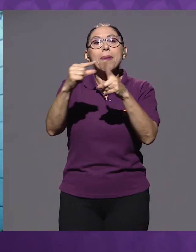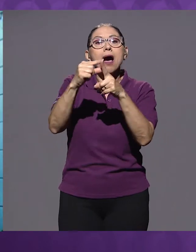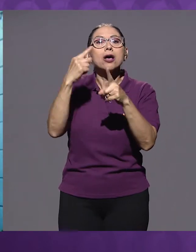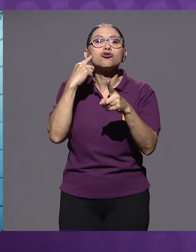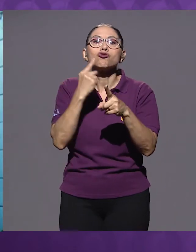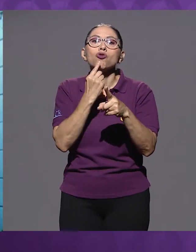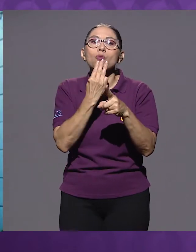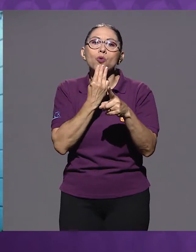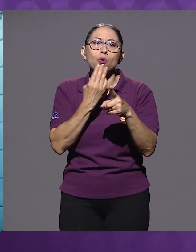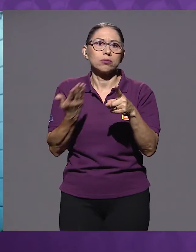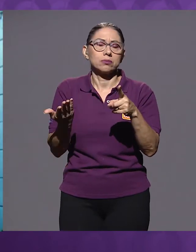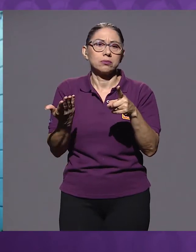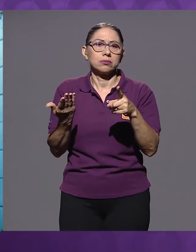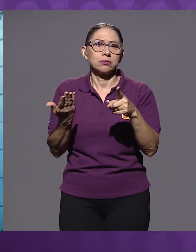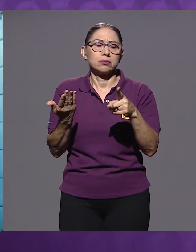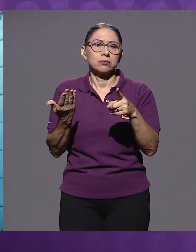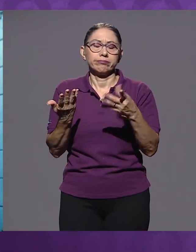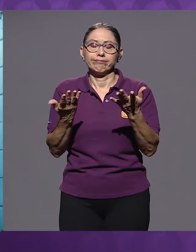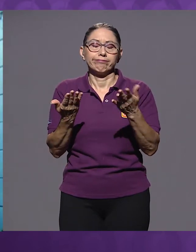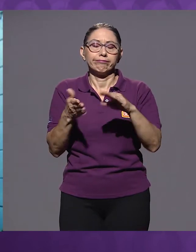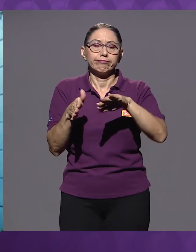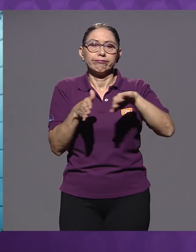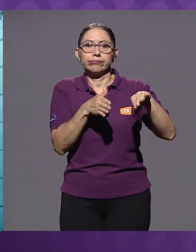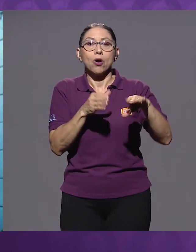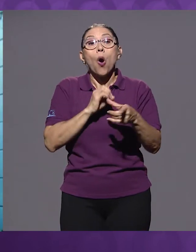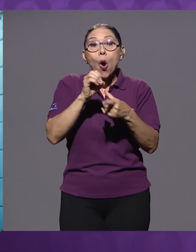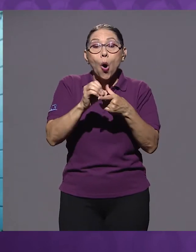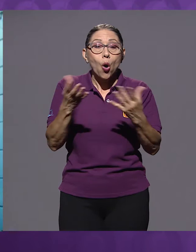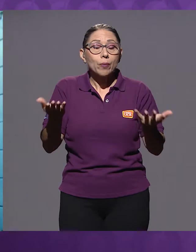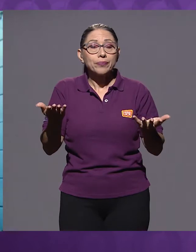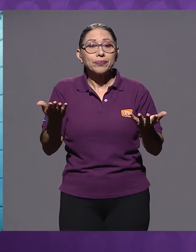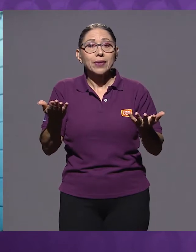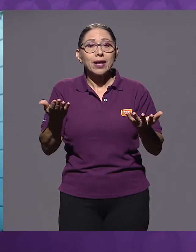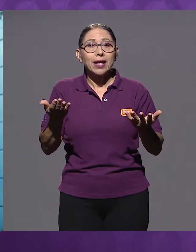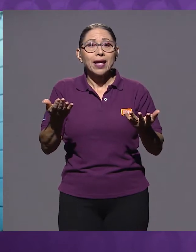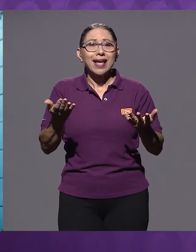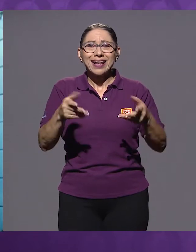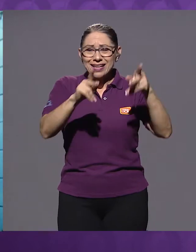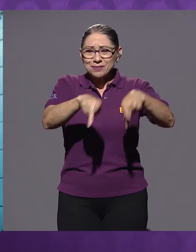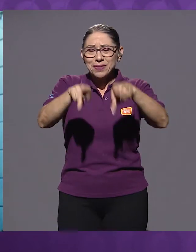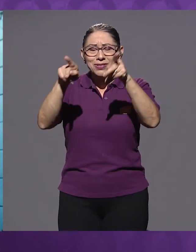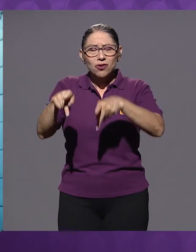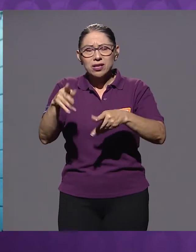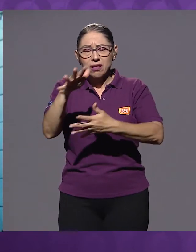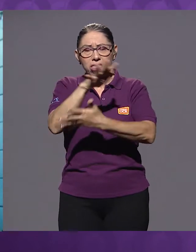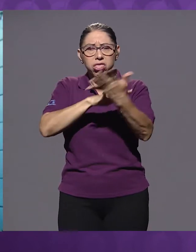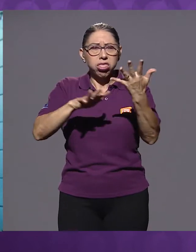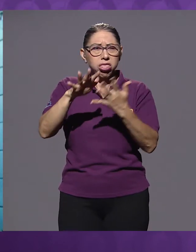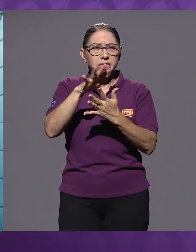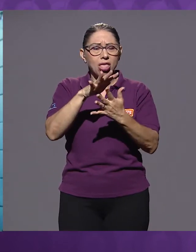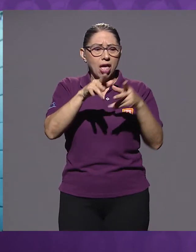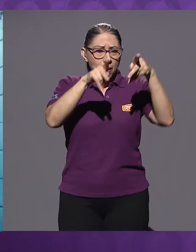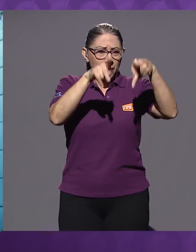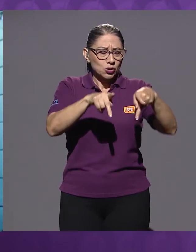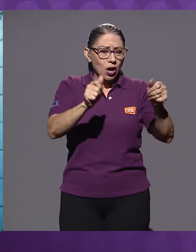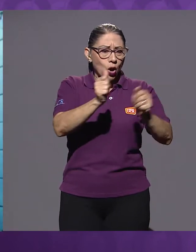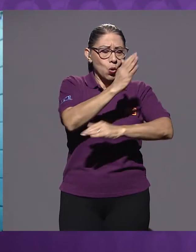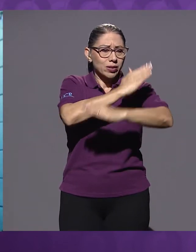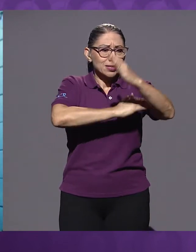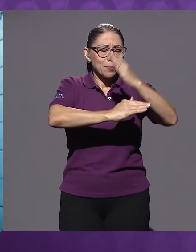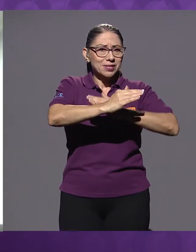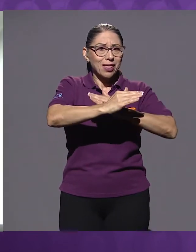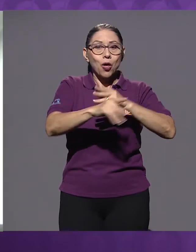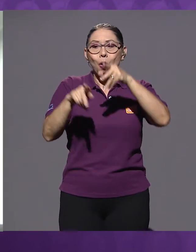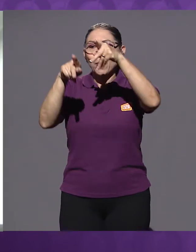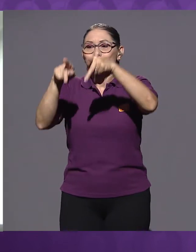sordomudo, o bien el que se confunde en la población en el del término de persona con discapacidad o persona